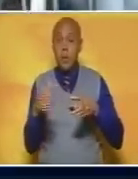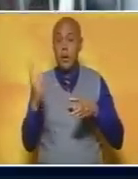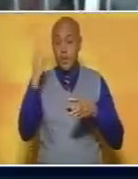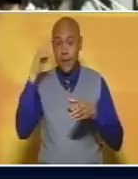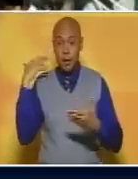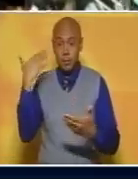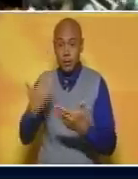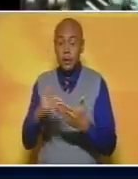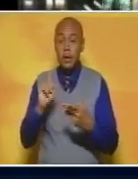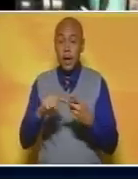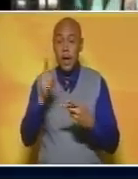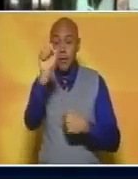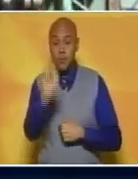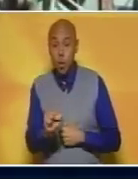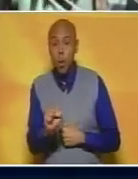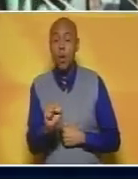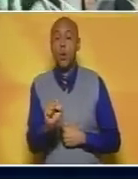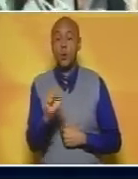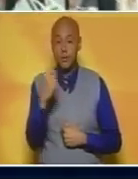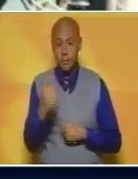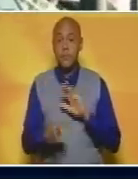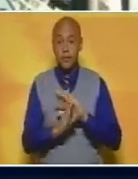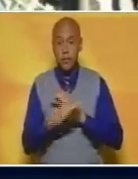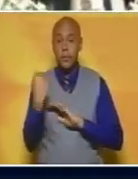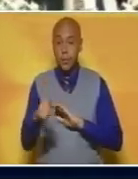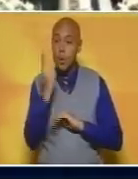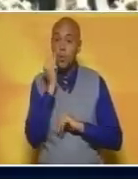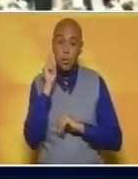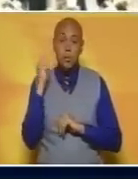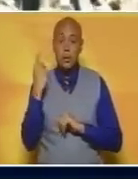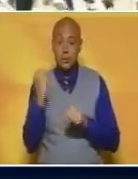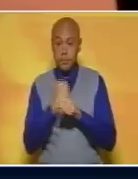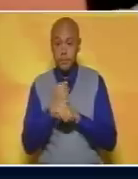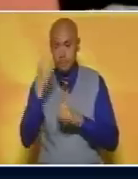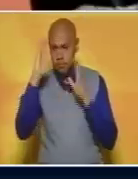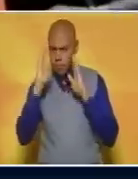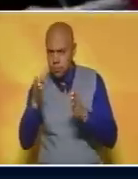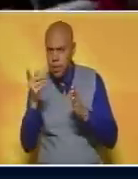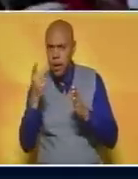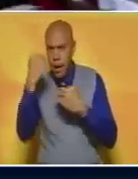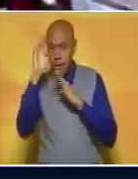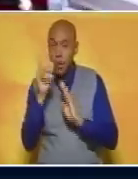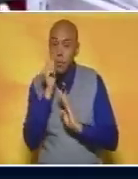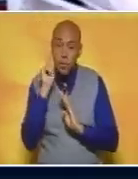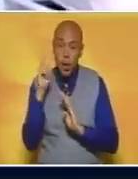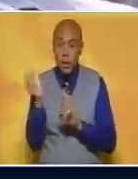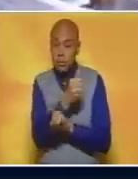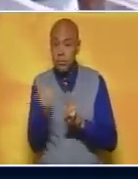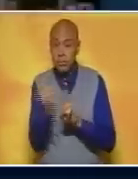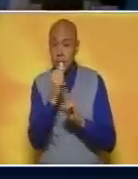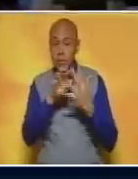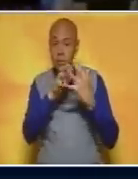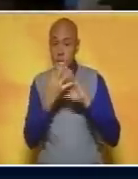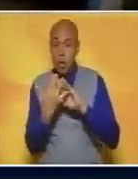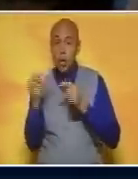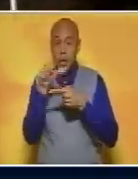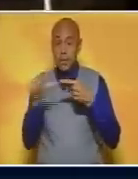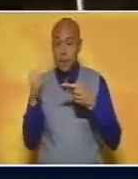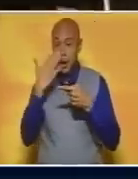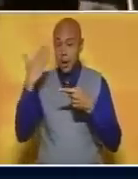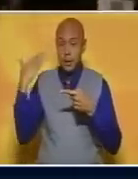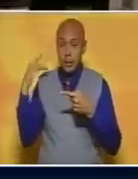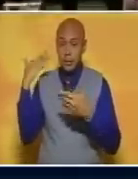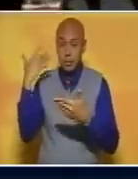días. El suroeste del territorio continúa dedicado a las tareas de ayuda a las víctimas una semana después del sismo de